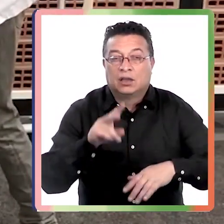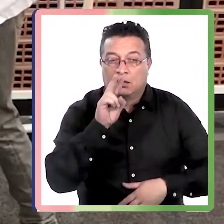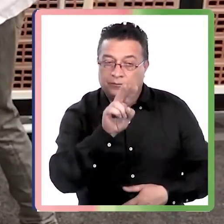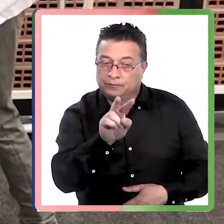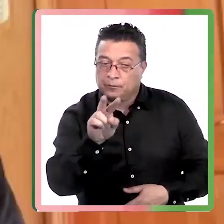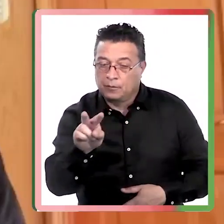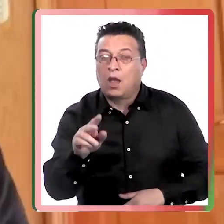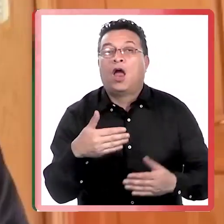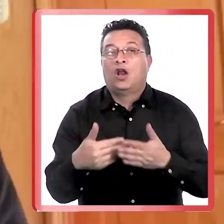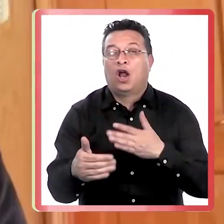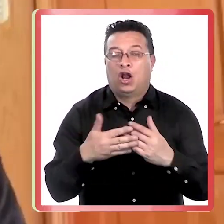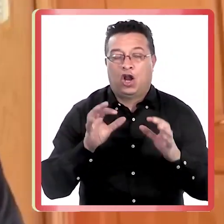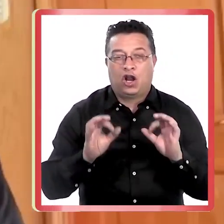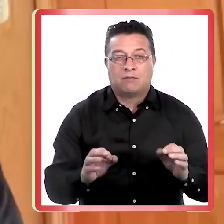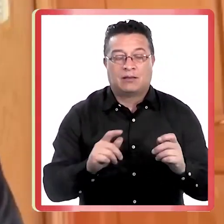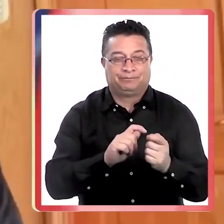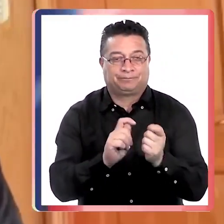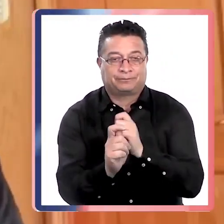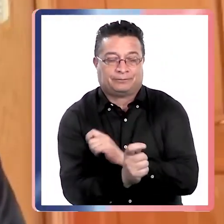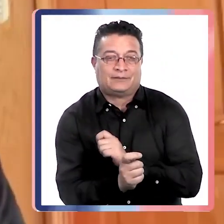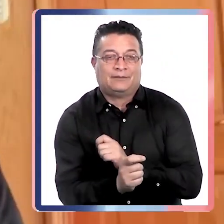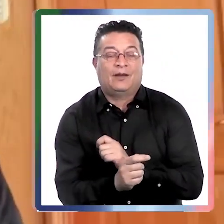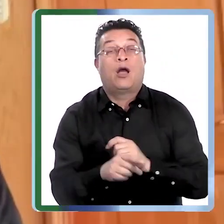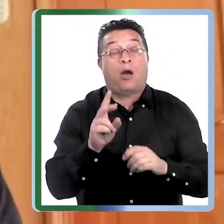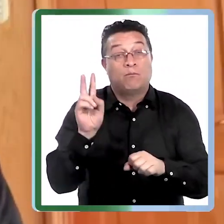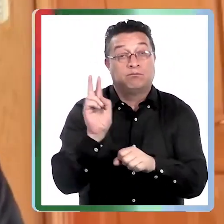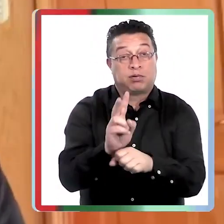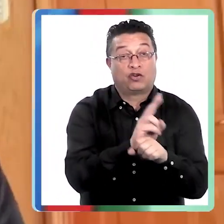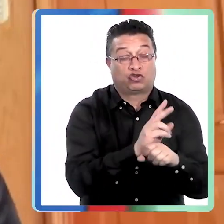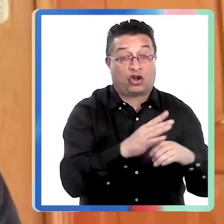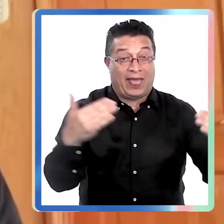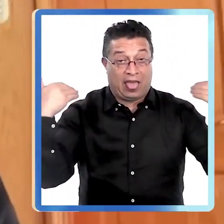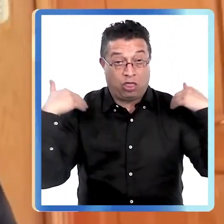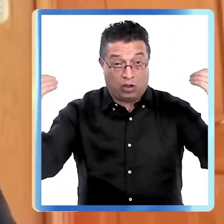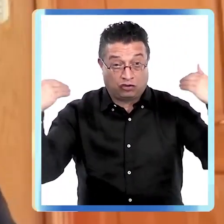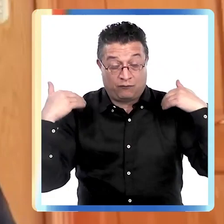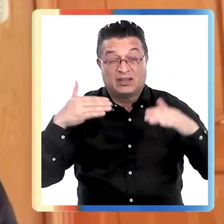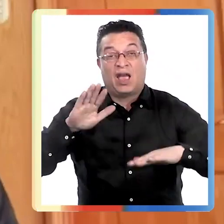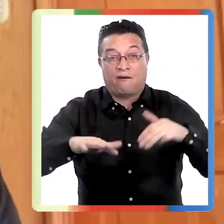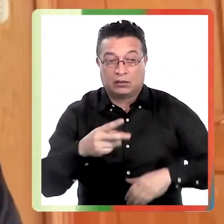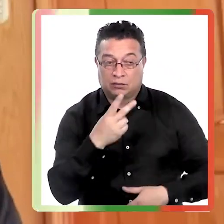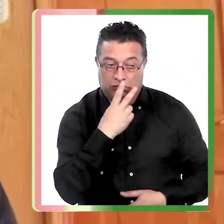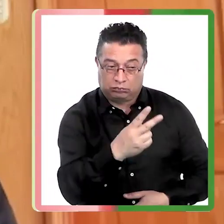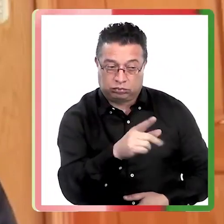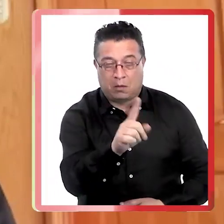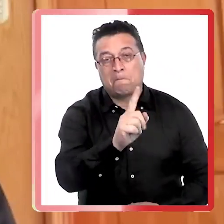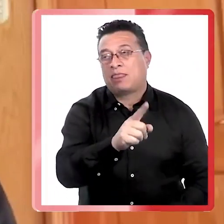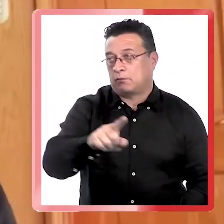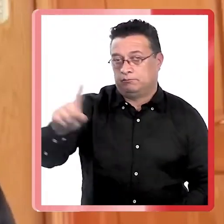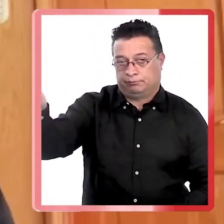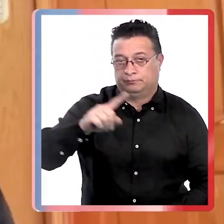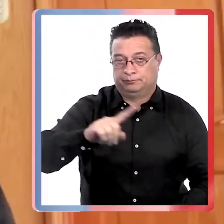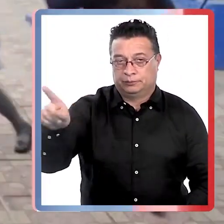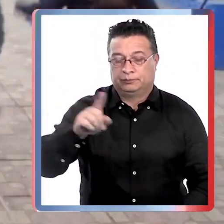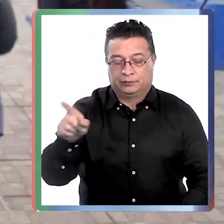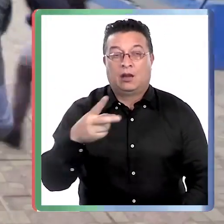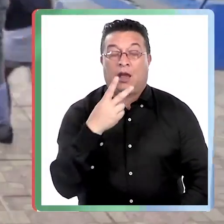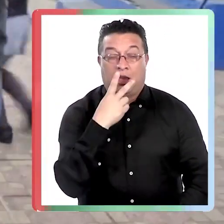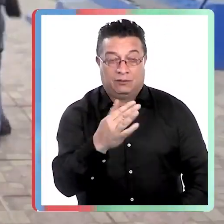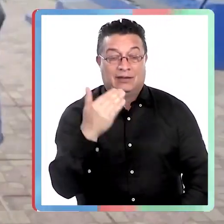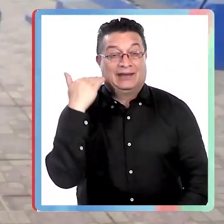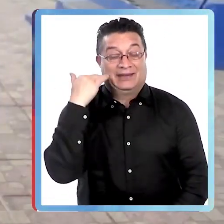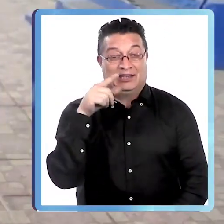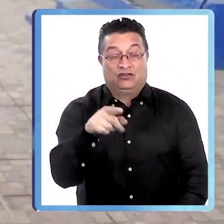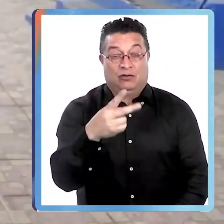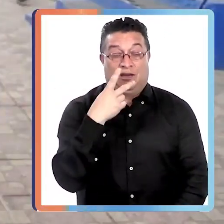esos son los síntomas habituales, son la deformidad nomás. Los profes de educación física a veces también nos derivan a estos pacientes. Como ven a